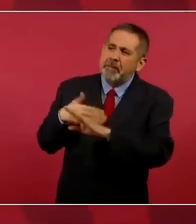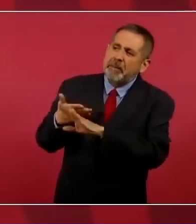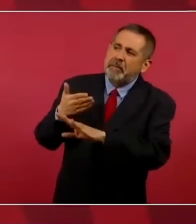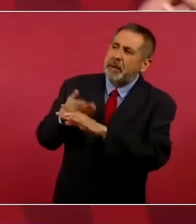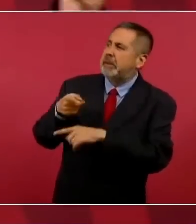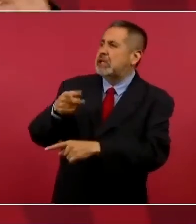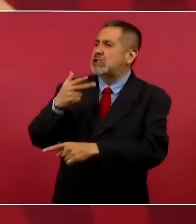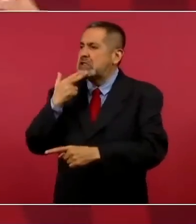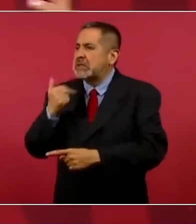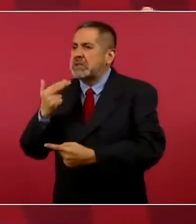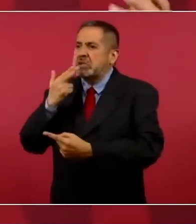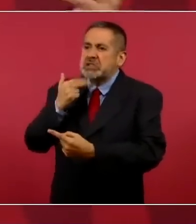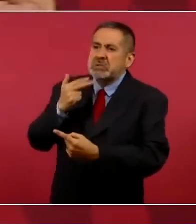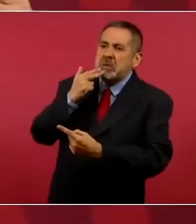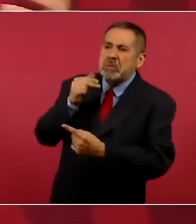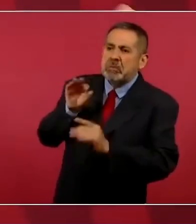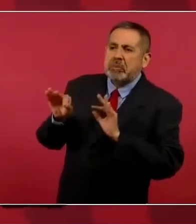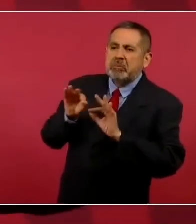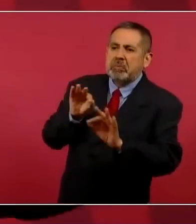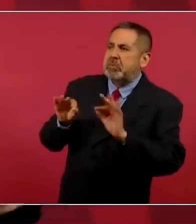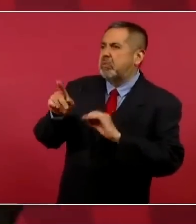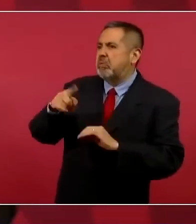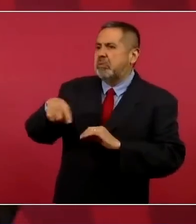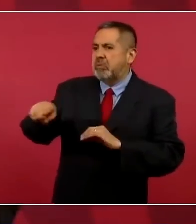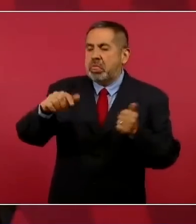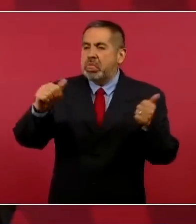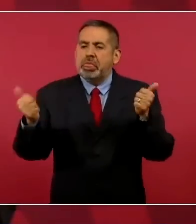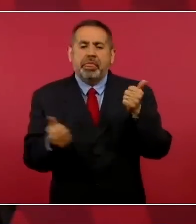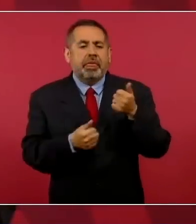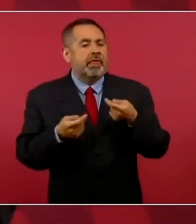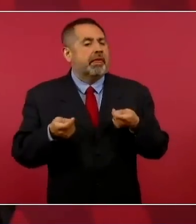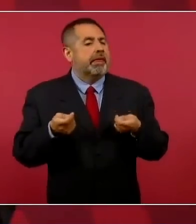compran o los tienen a su servicio